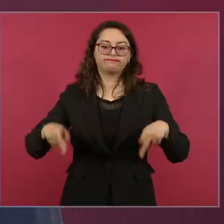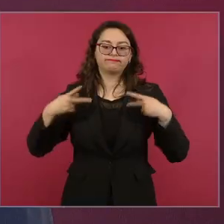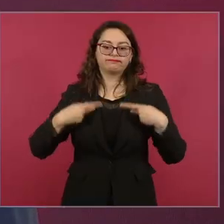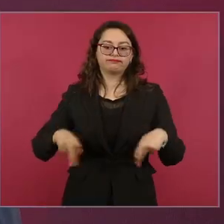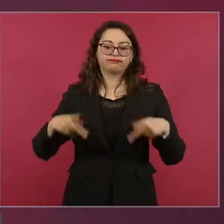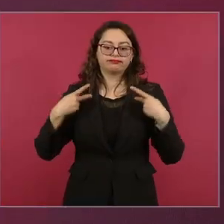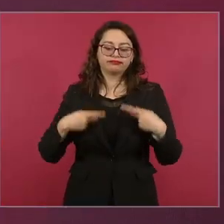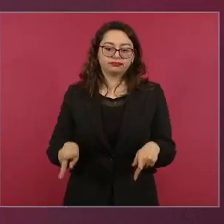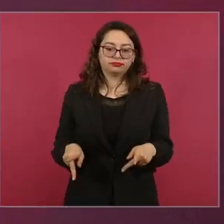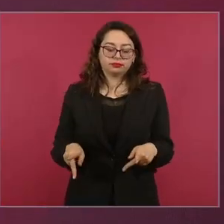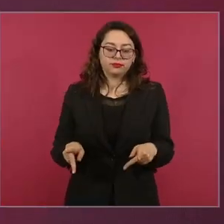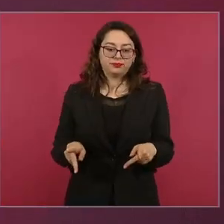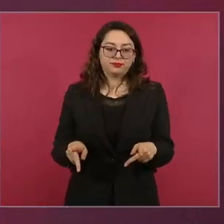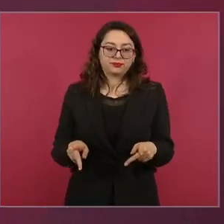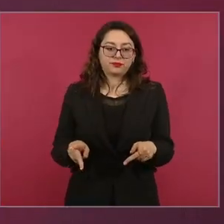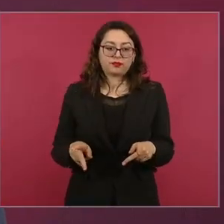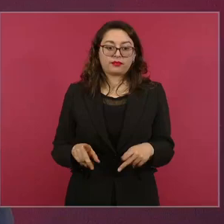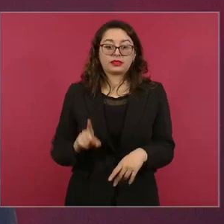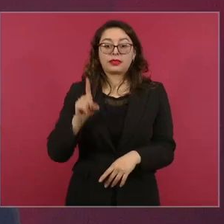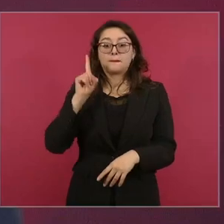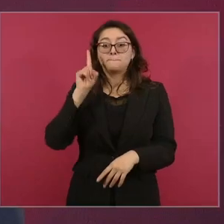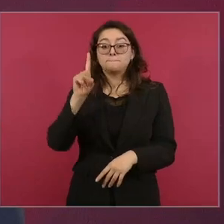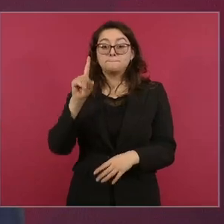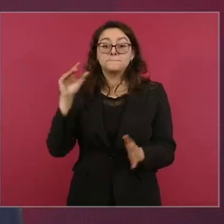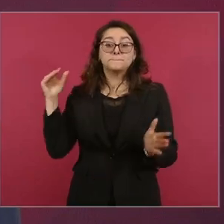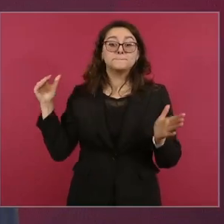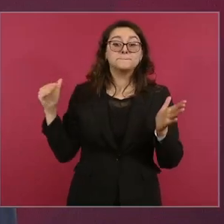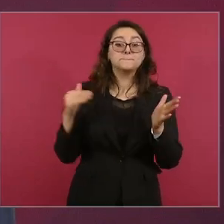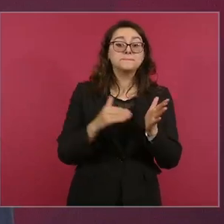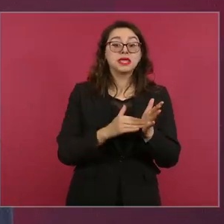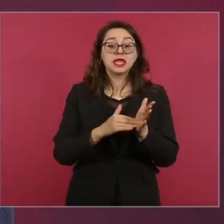no, a 1,000 millones